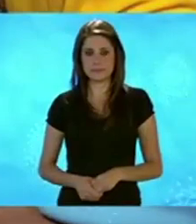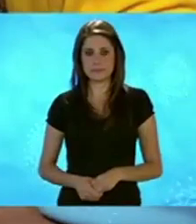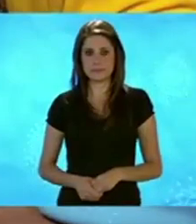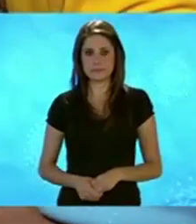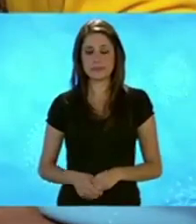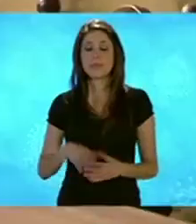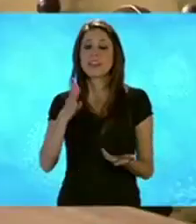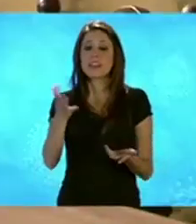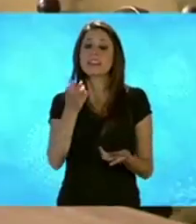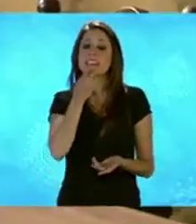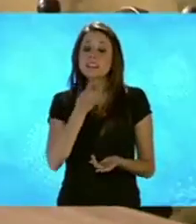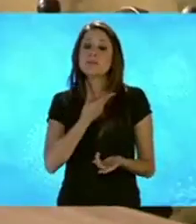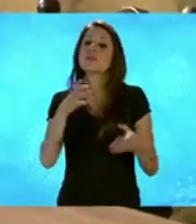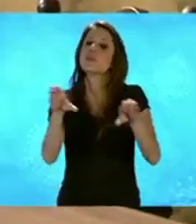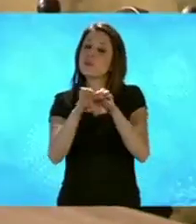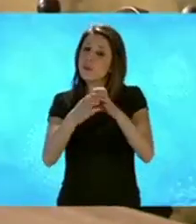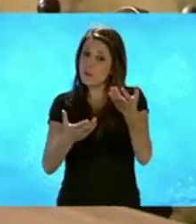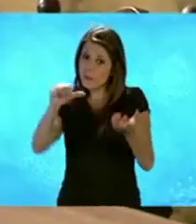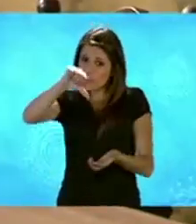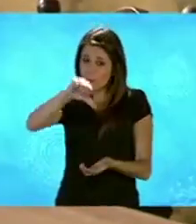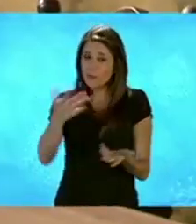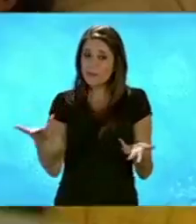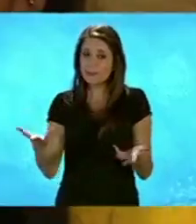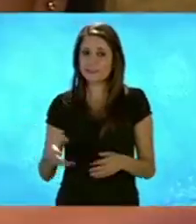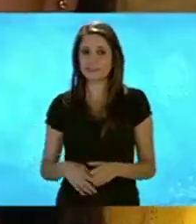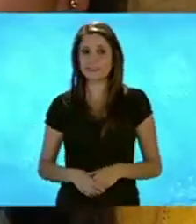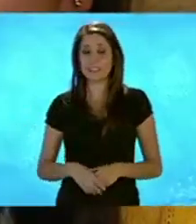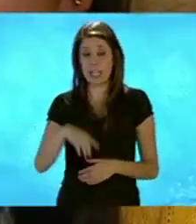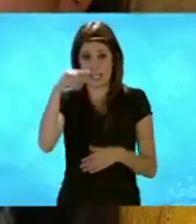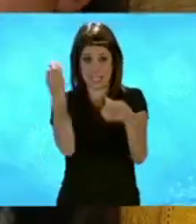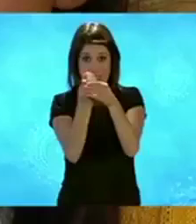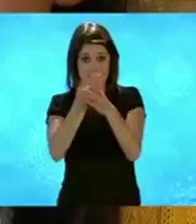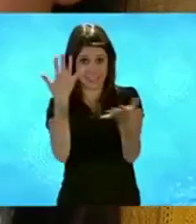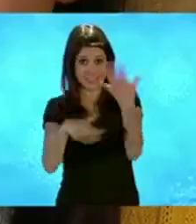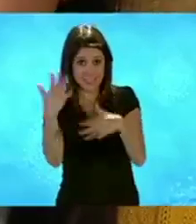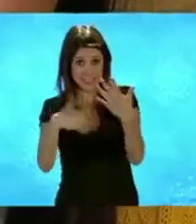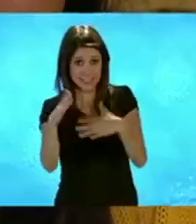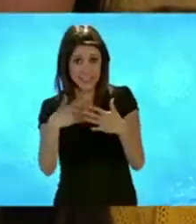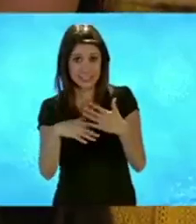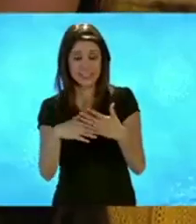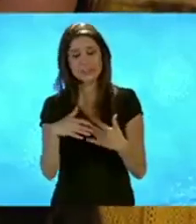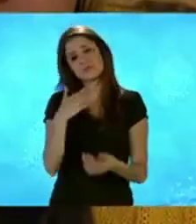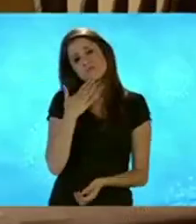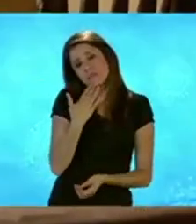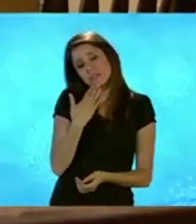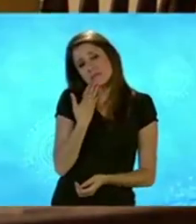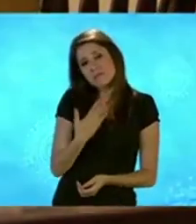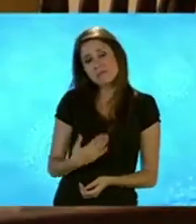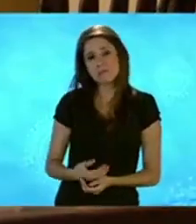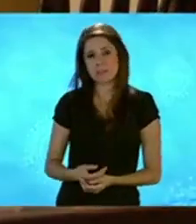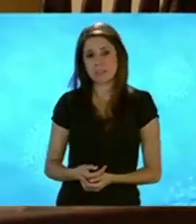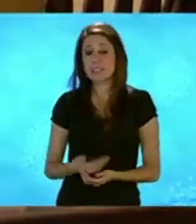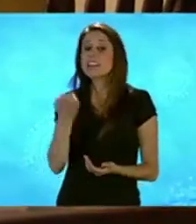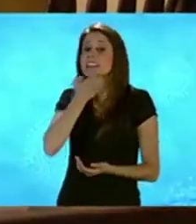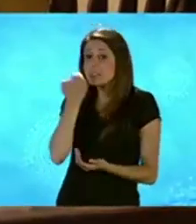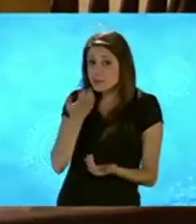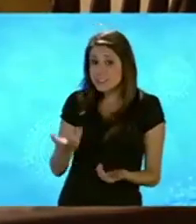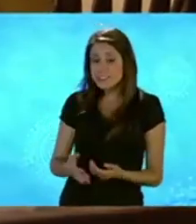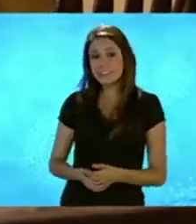Y dime, ¿cómo te fue hoy? ¿En la clase de señas? Bien. ¿Y en la